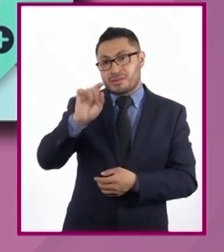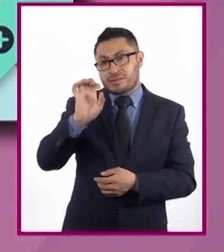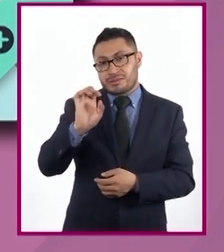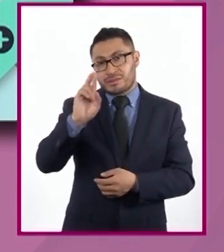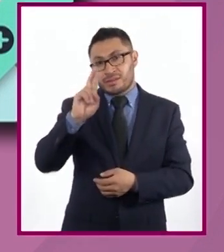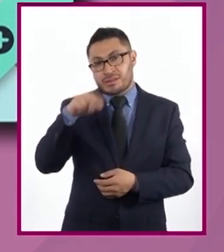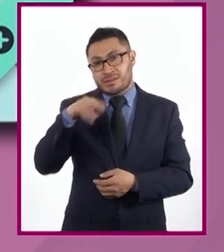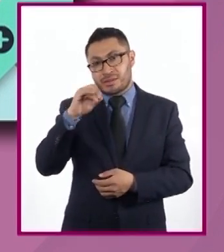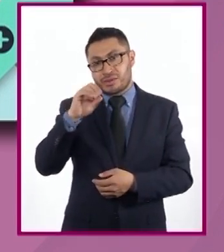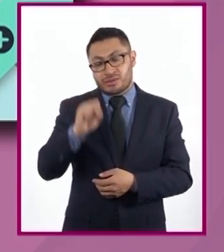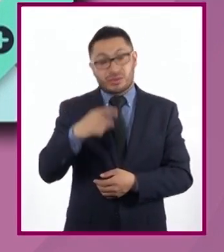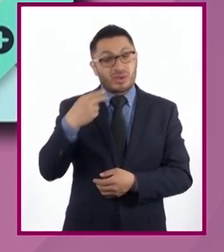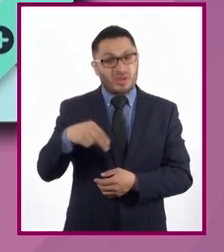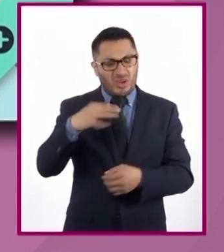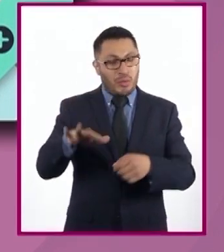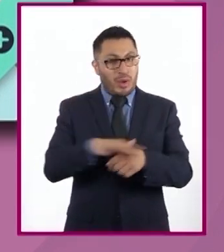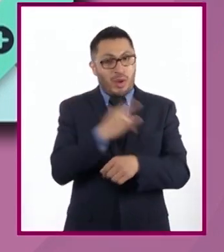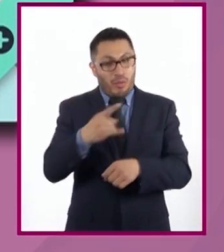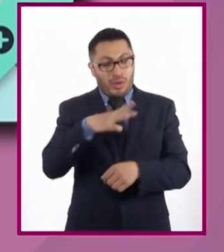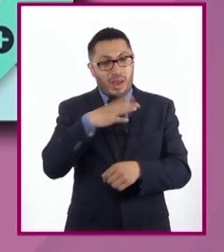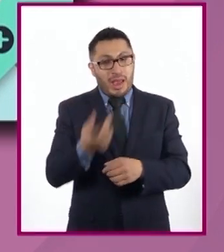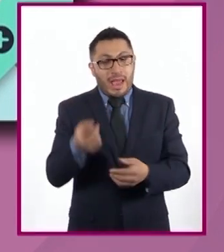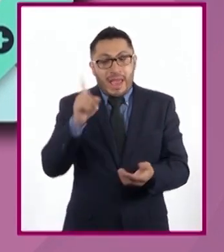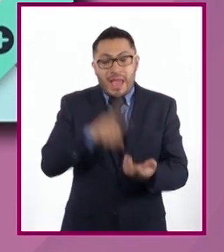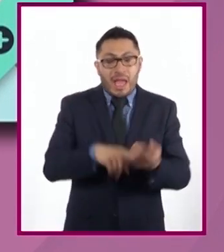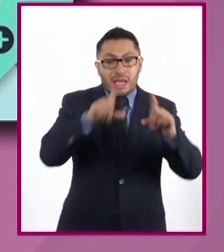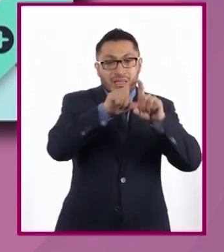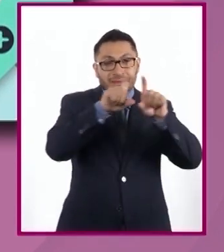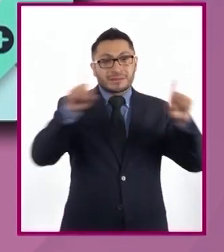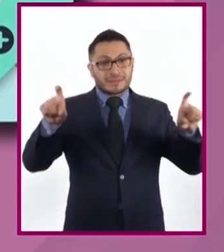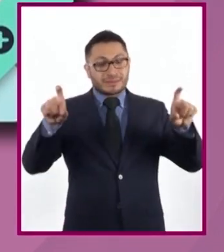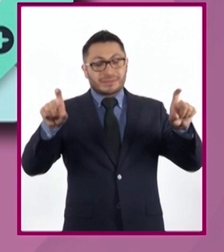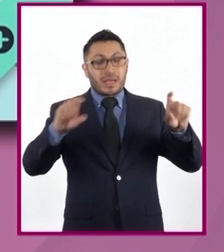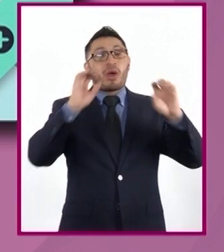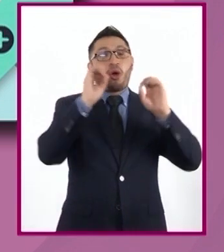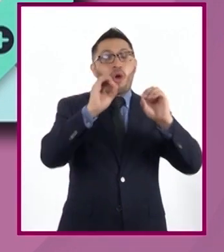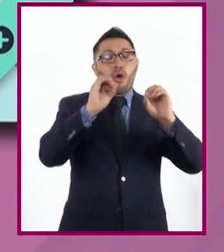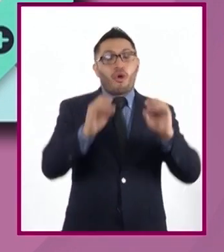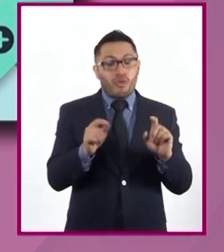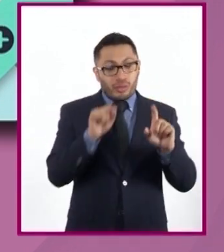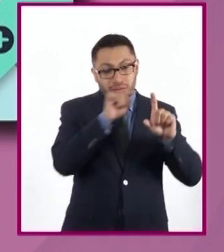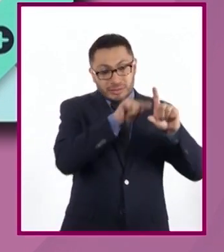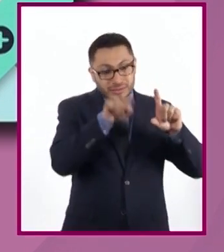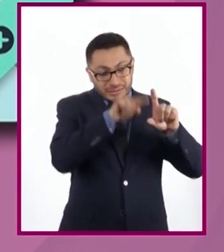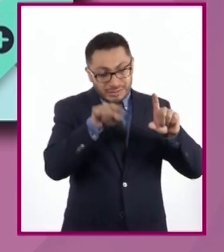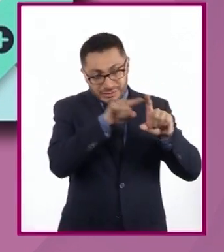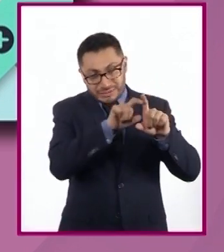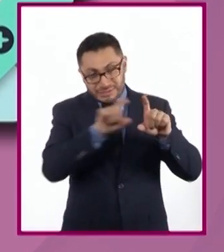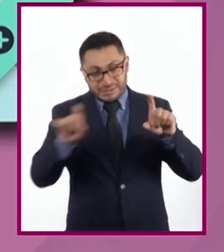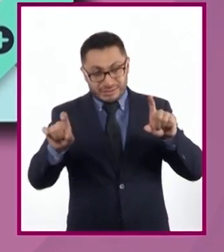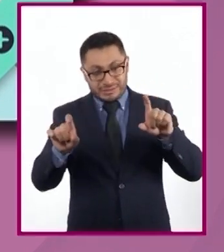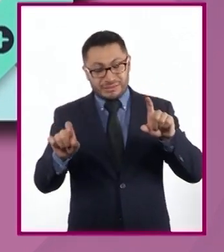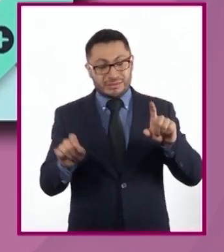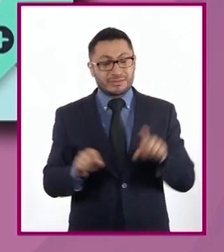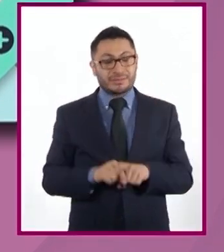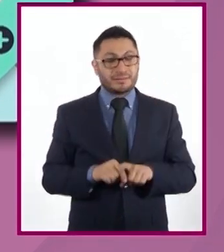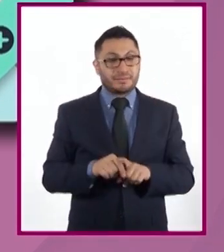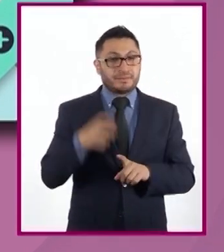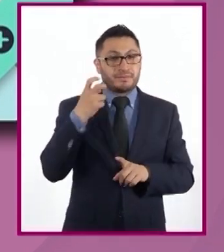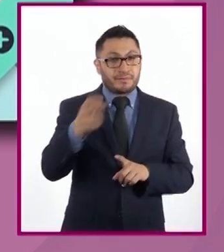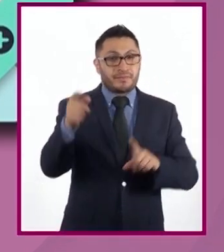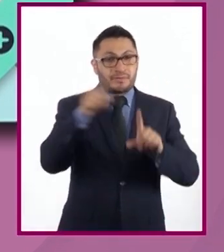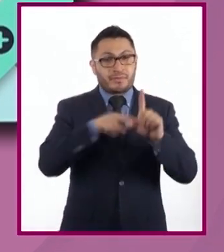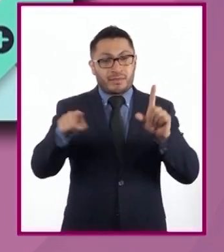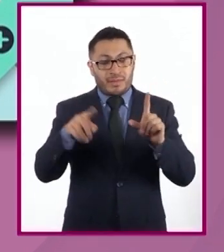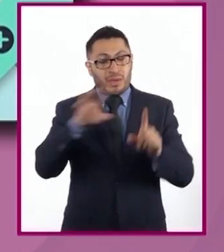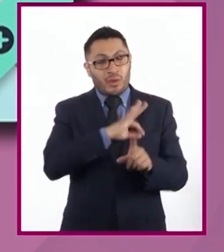llaman así porque se encuentran entre las paralelas o en el espacio que está dentro de ellas. Con estos